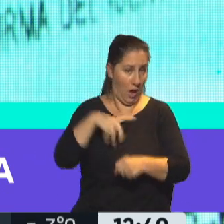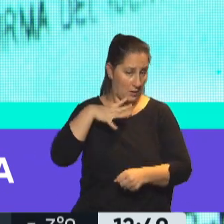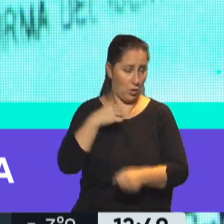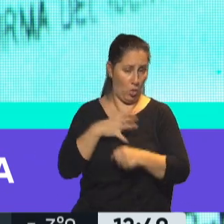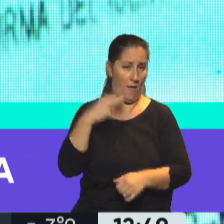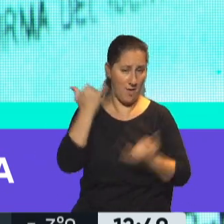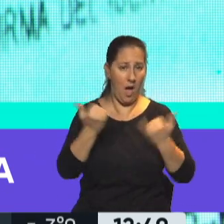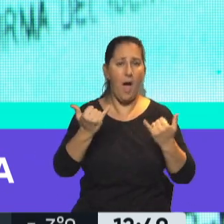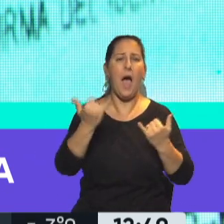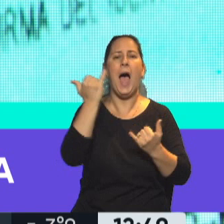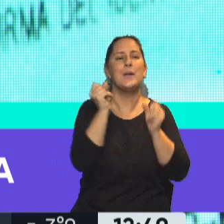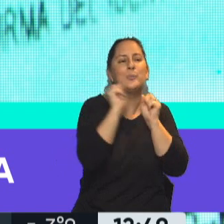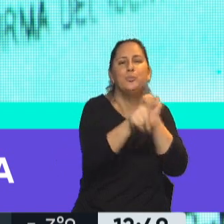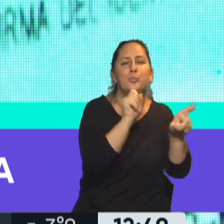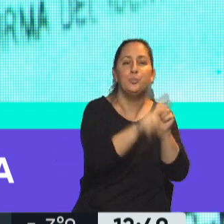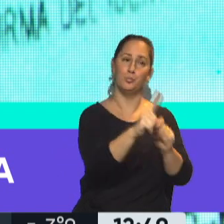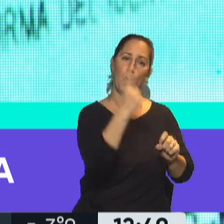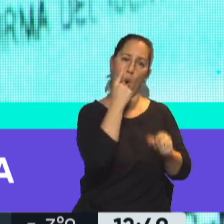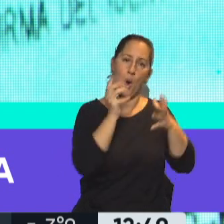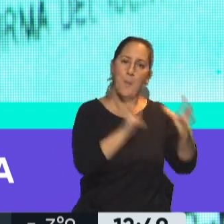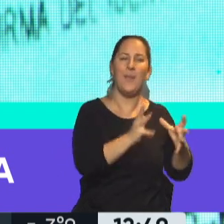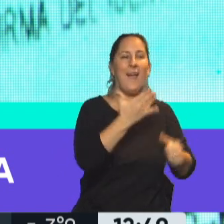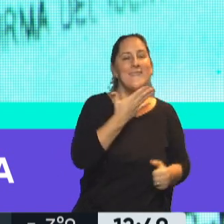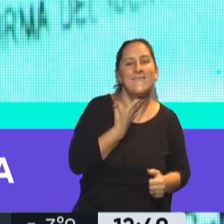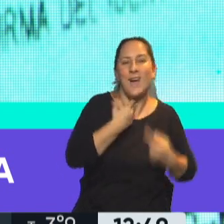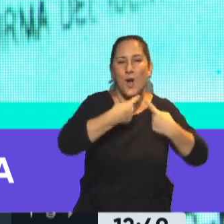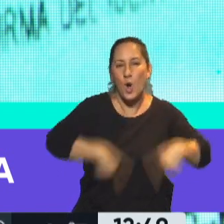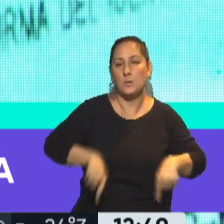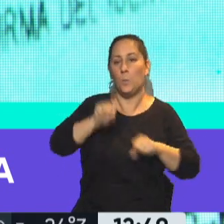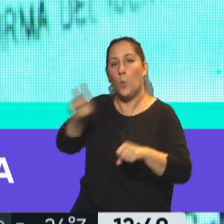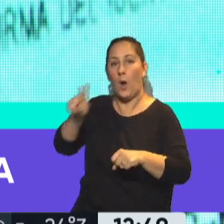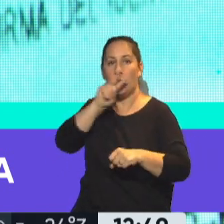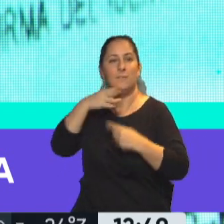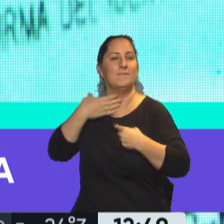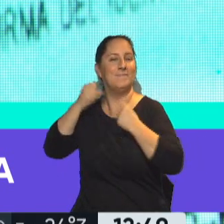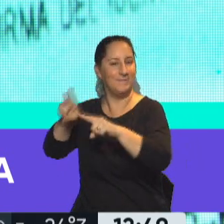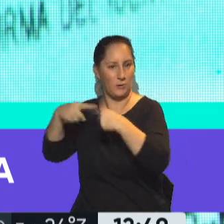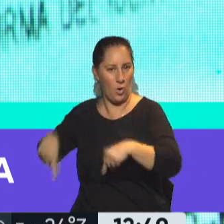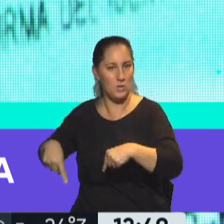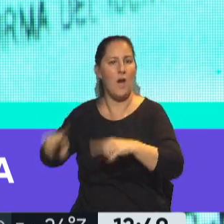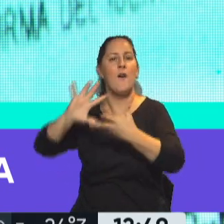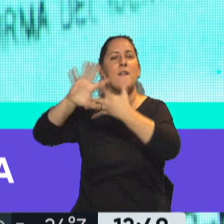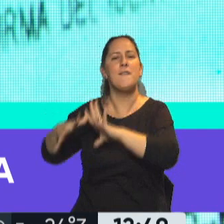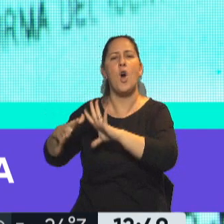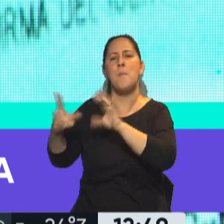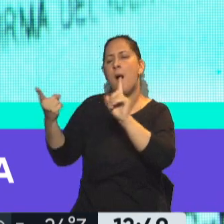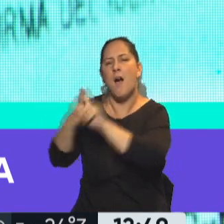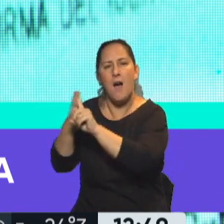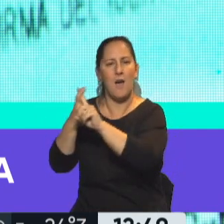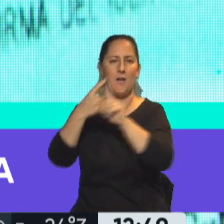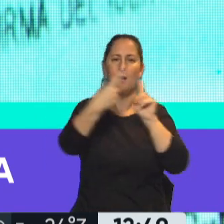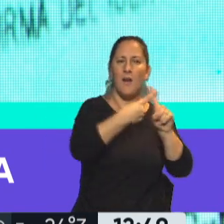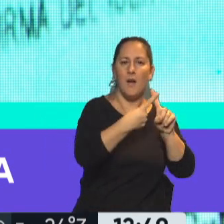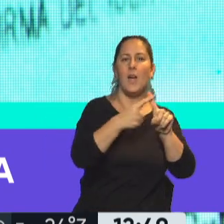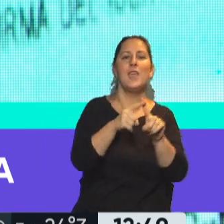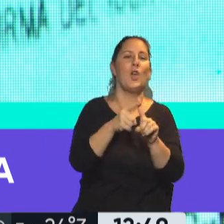Bueno, que se nos asignan determinados deseos, gustos, se nos asigna una manera de vincularnos con las personas, con